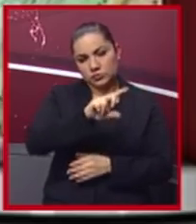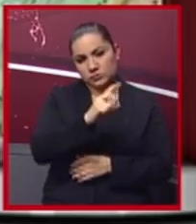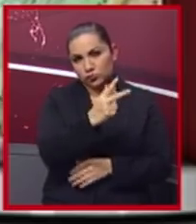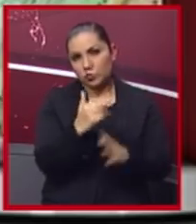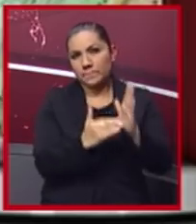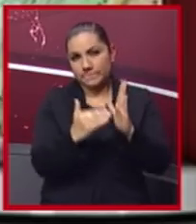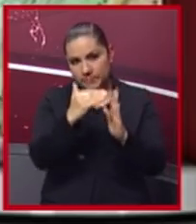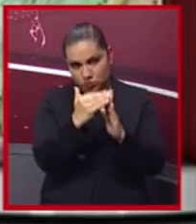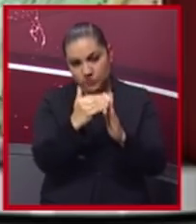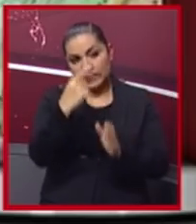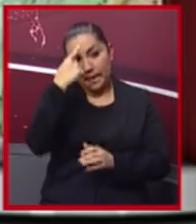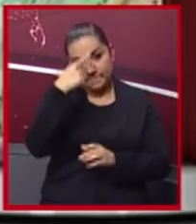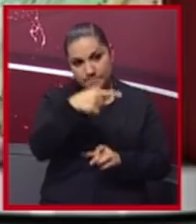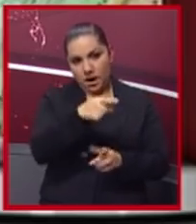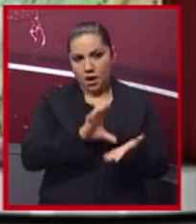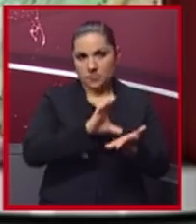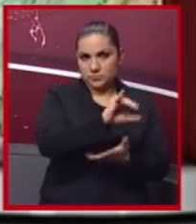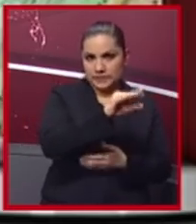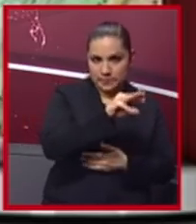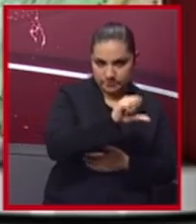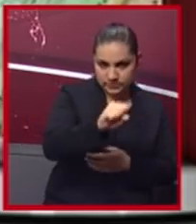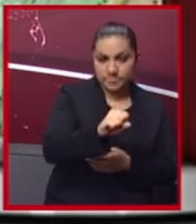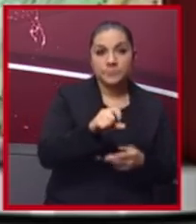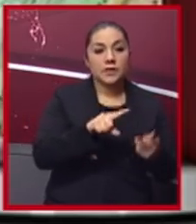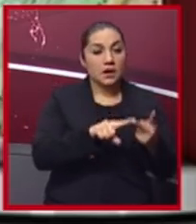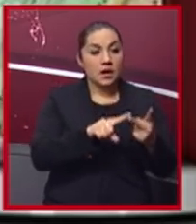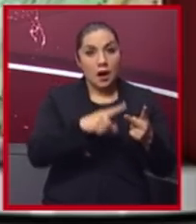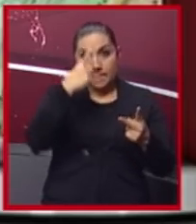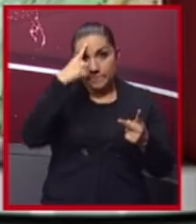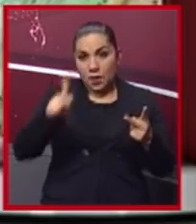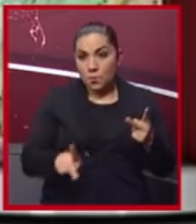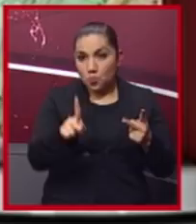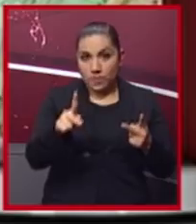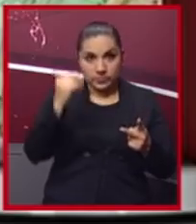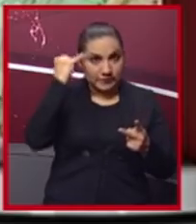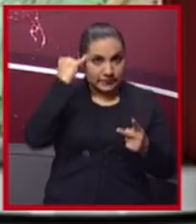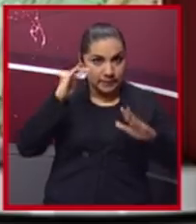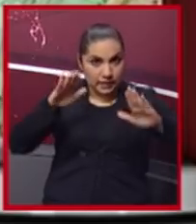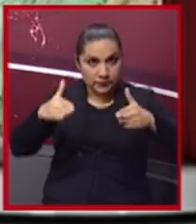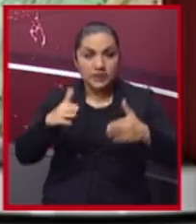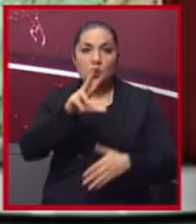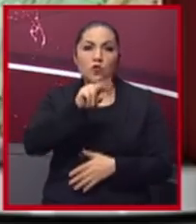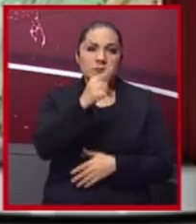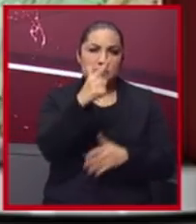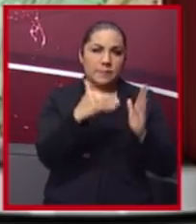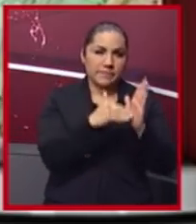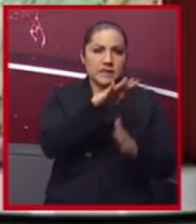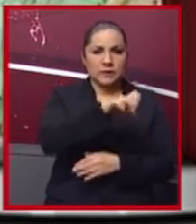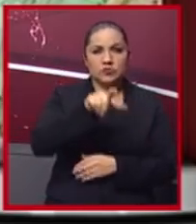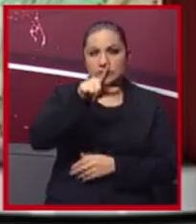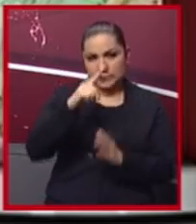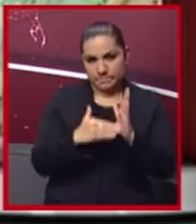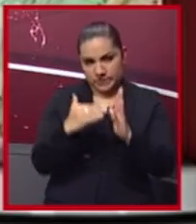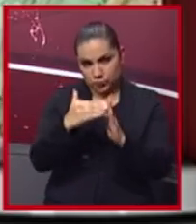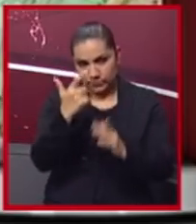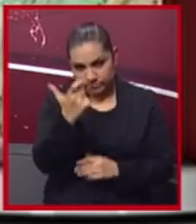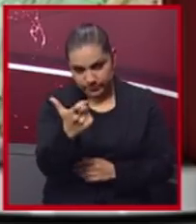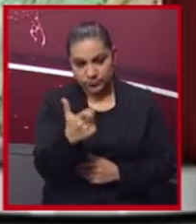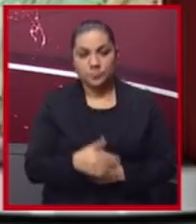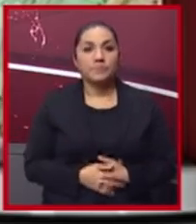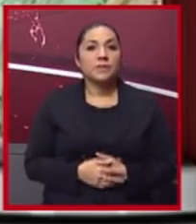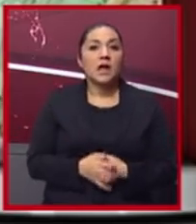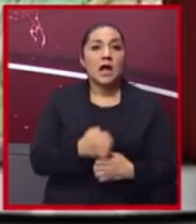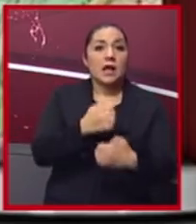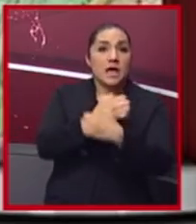746.738 millones de pesos para el IMSS. Para la atención de los pueblos indígenas, más de 87.517 millones de pesos. En